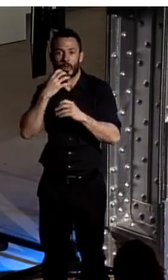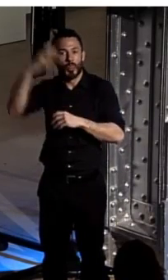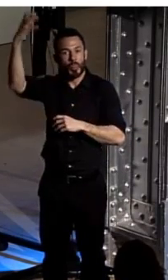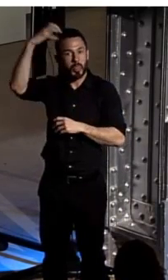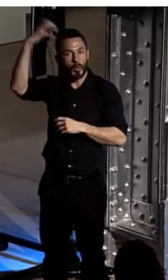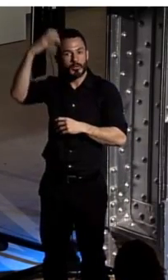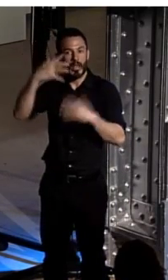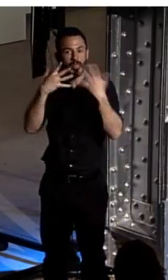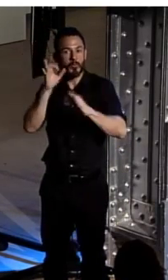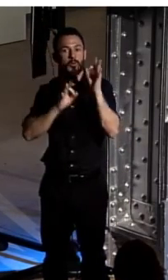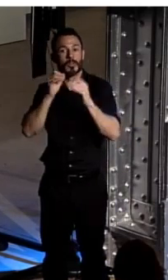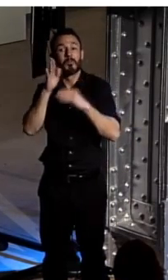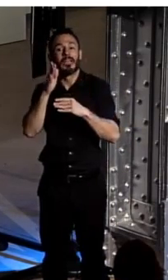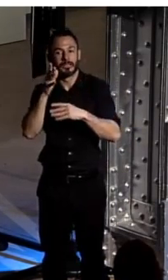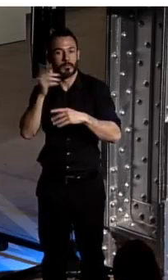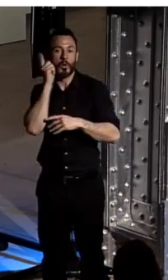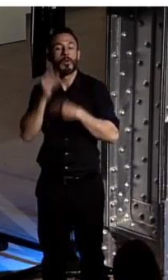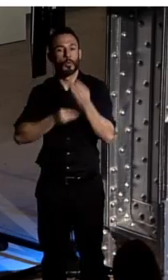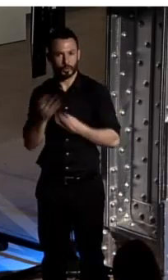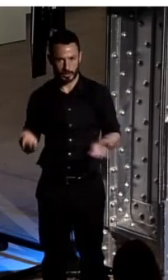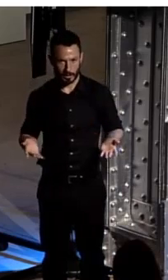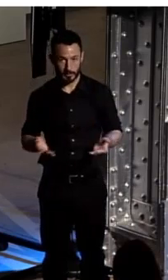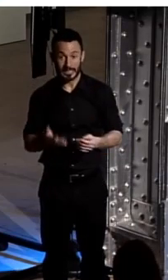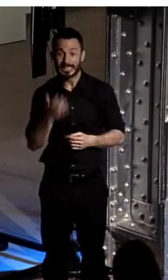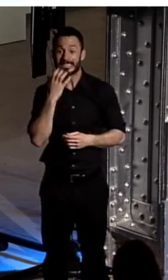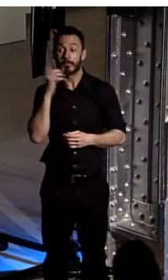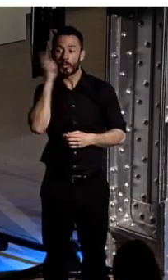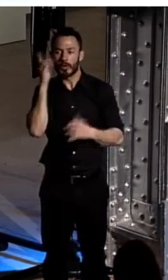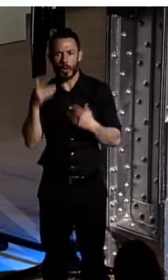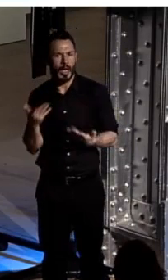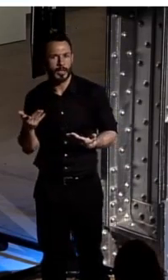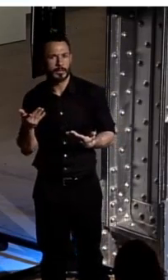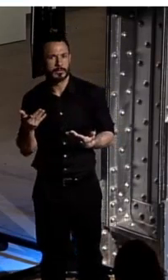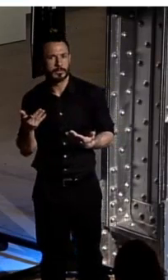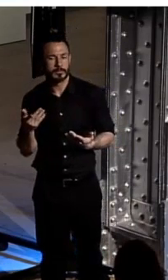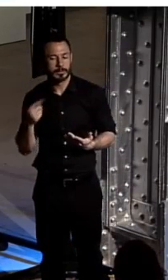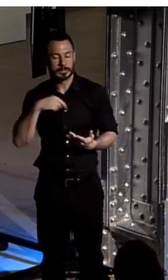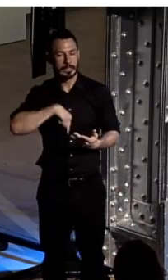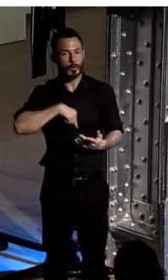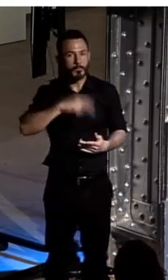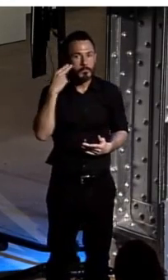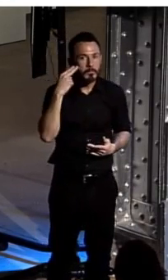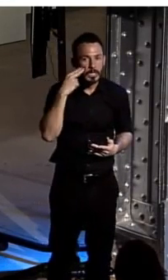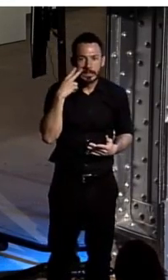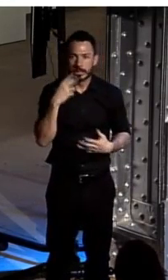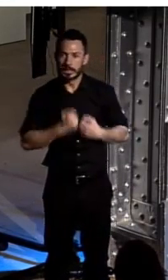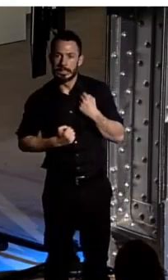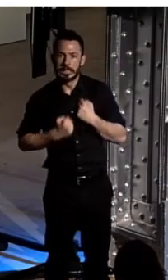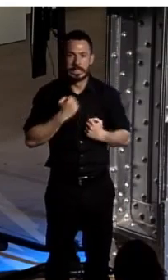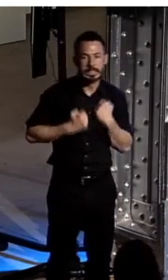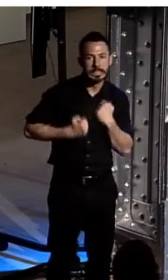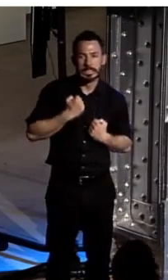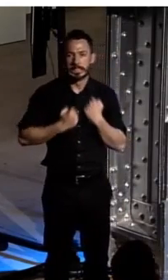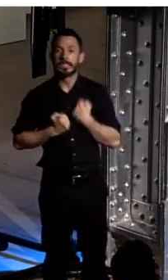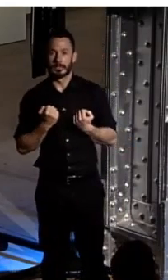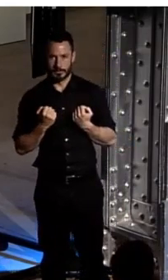duchando. ¿Y qué pasa cuando no está con nosotros? Pues cuando no está con nosotros sentimos pánico y desesperación. Hasta el punto de que